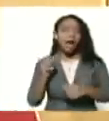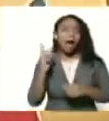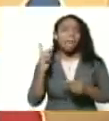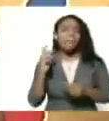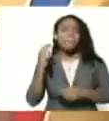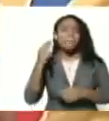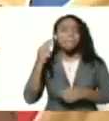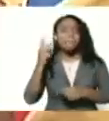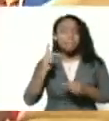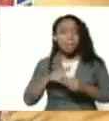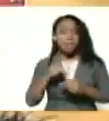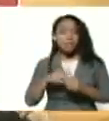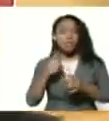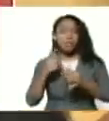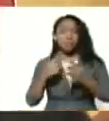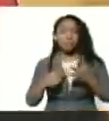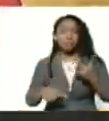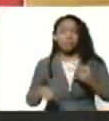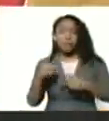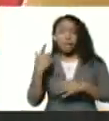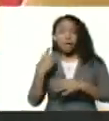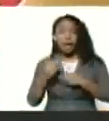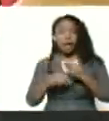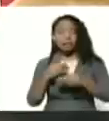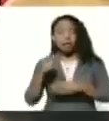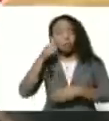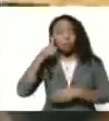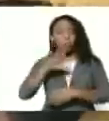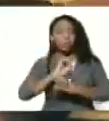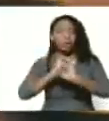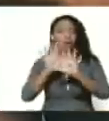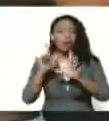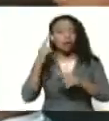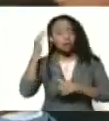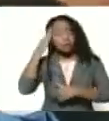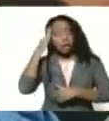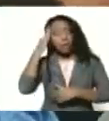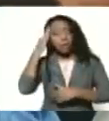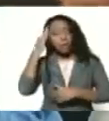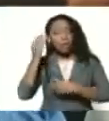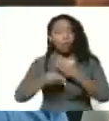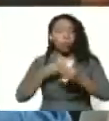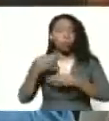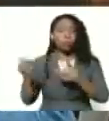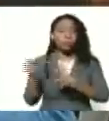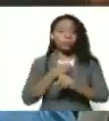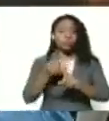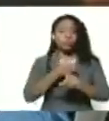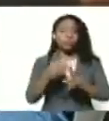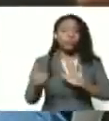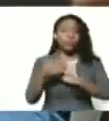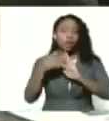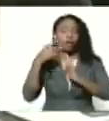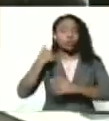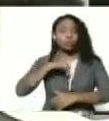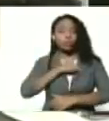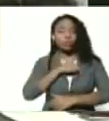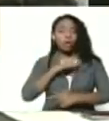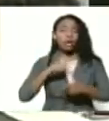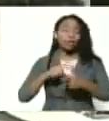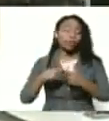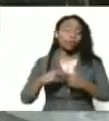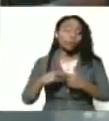nos han hecho todas estas barbaridades que el pueblo ya está claro y que sabe, pues, cómo han arremetido contra nosotros, presidente. Entonces,